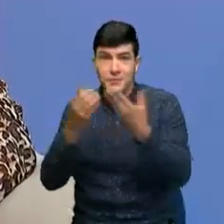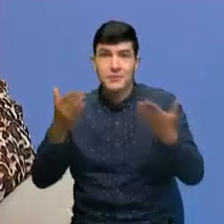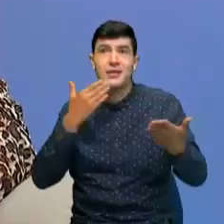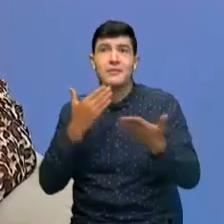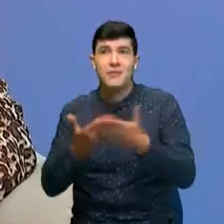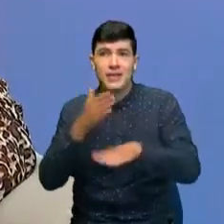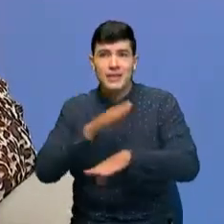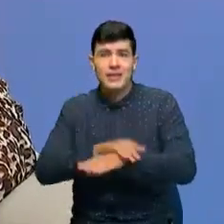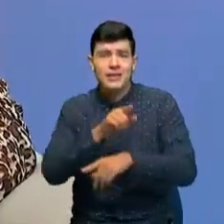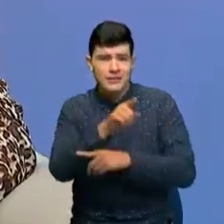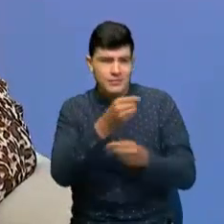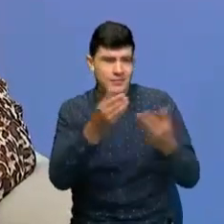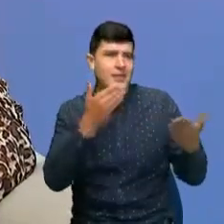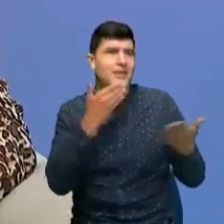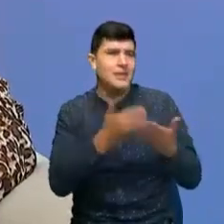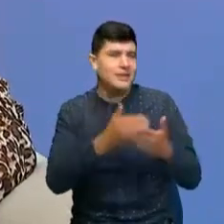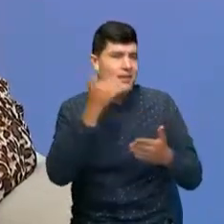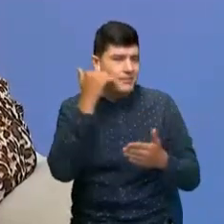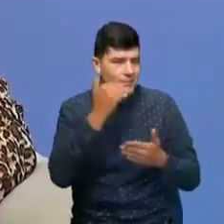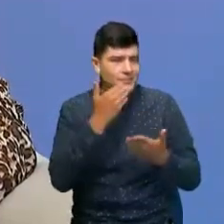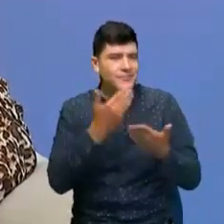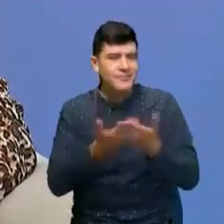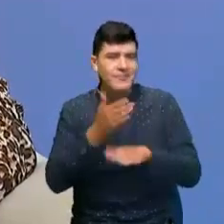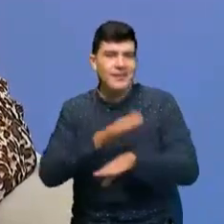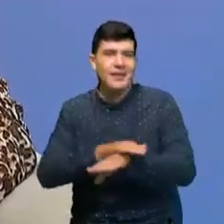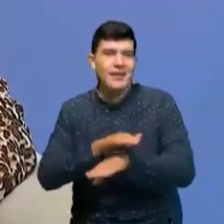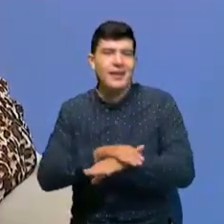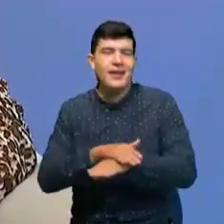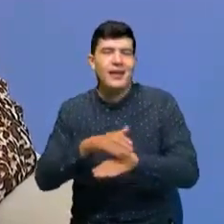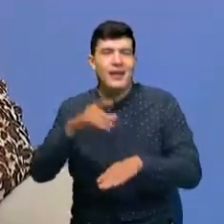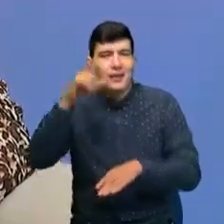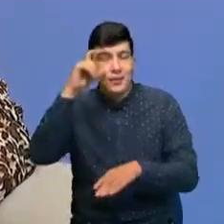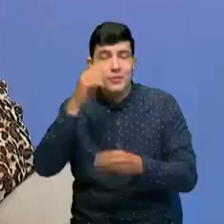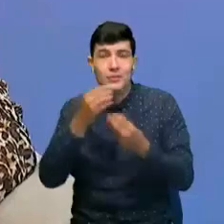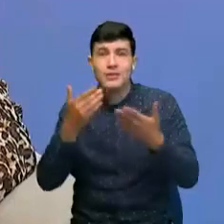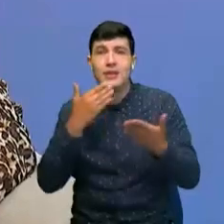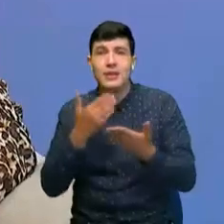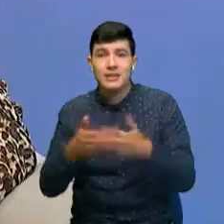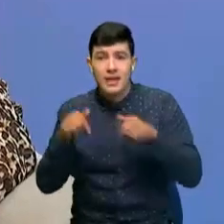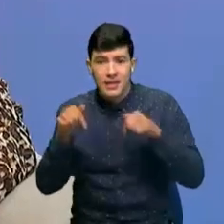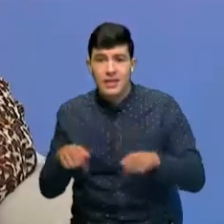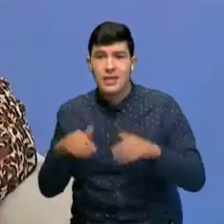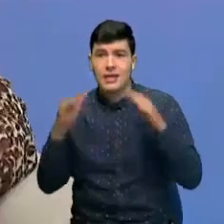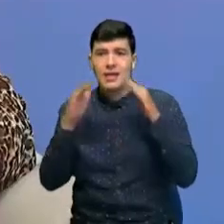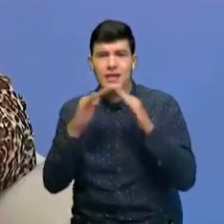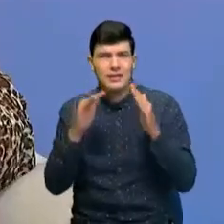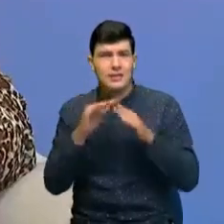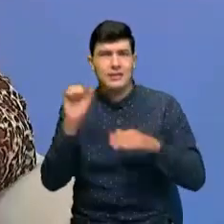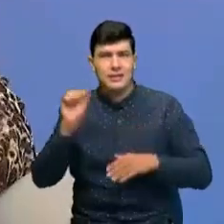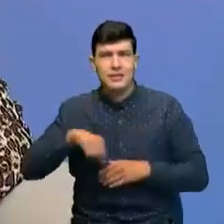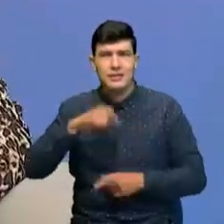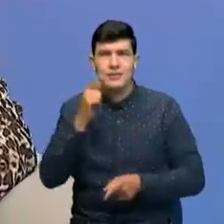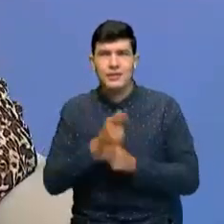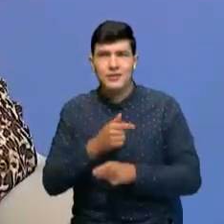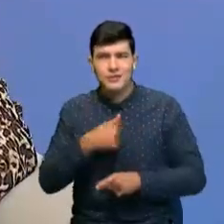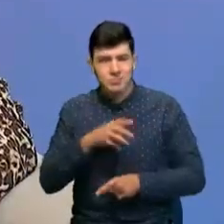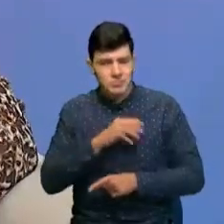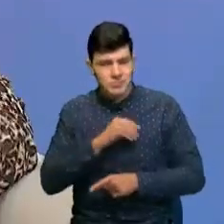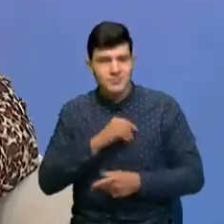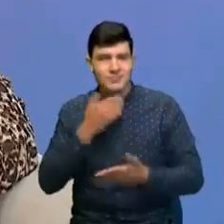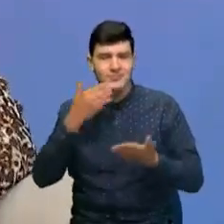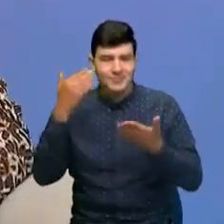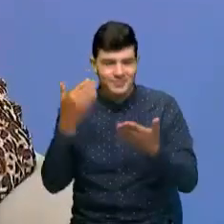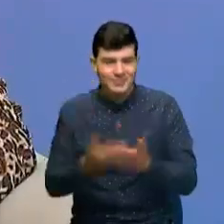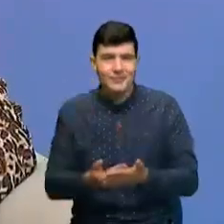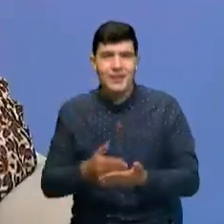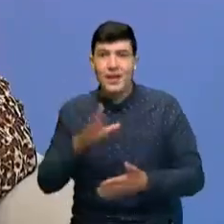gracias doctora Marlene, muchas gracias John, y muchas gracias nuevamente por estar aquí en casa, y muy agradecida también